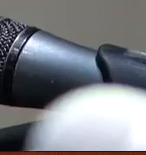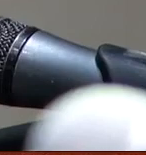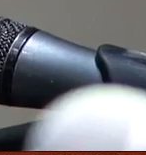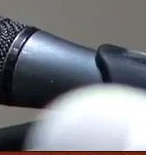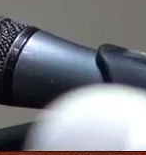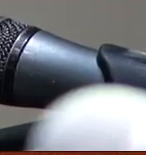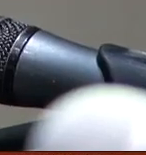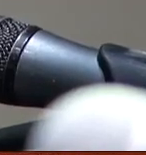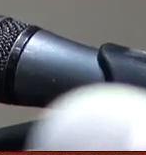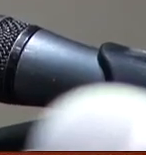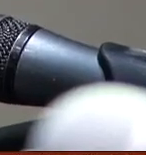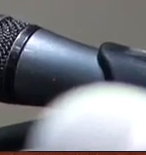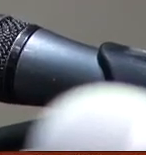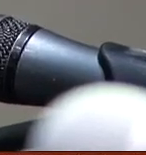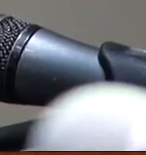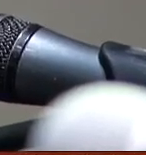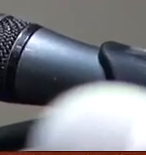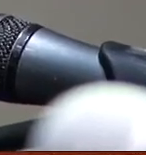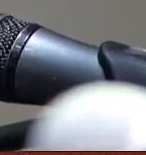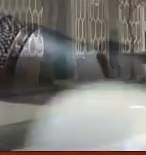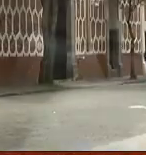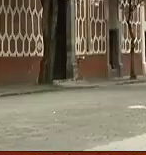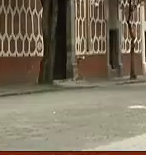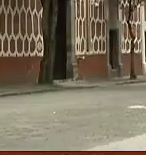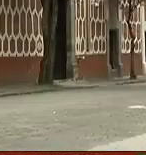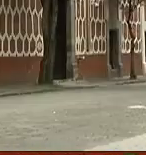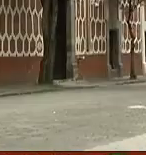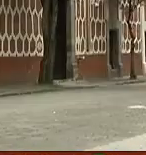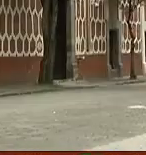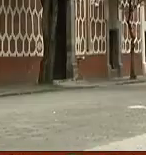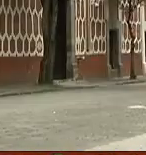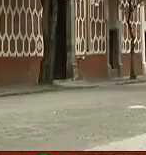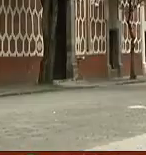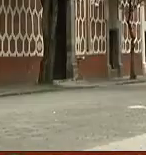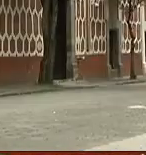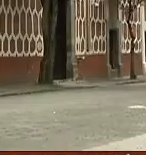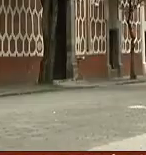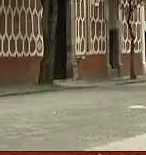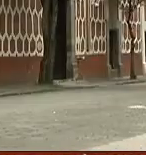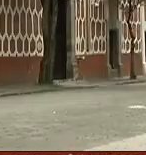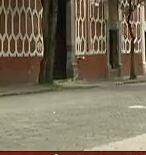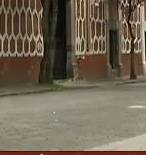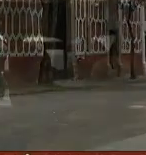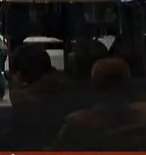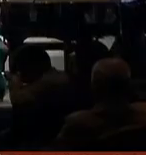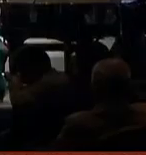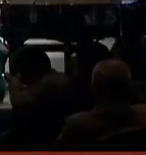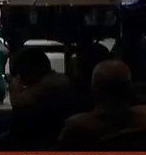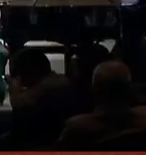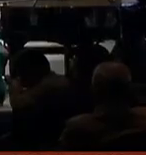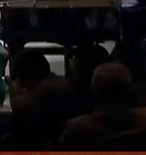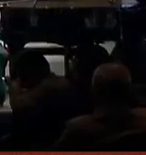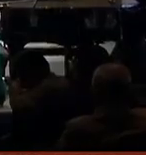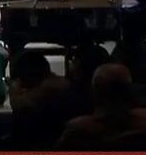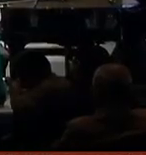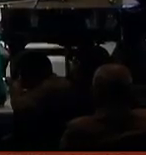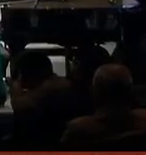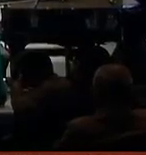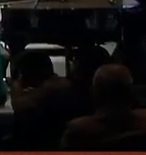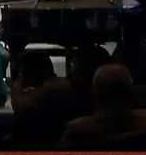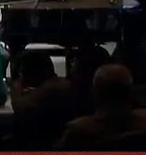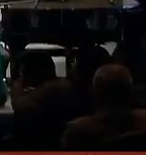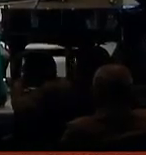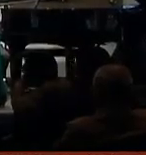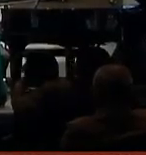olvidado. En la Fonoteca Nacional se presentó el Instituto para la Preservación y Fomento del Bolero en México. El